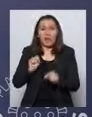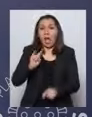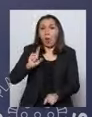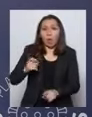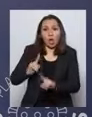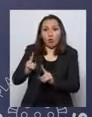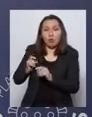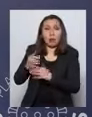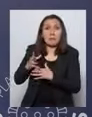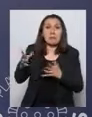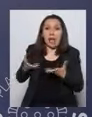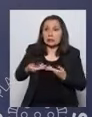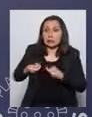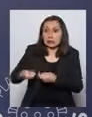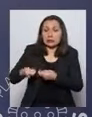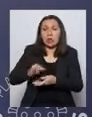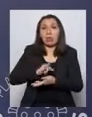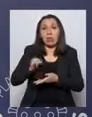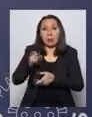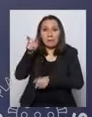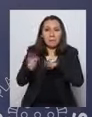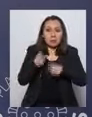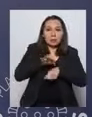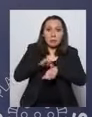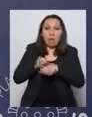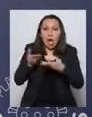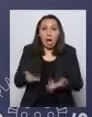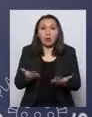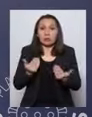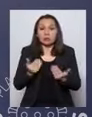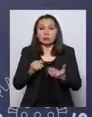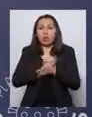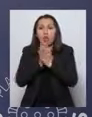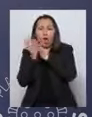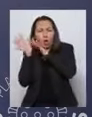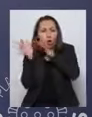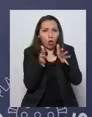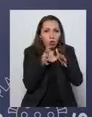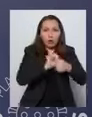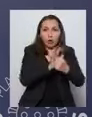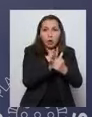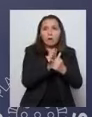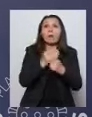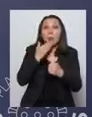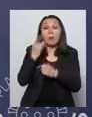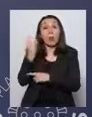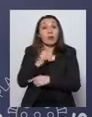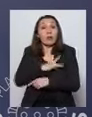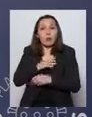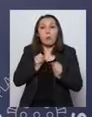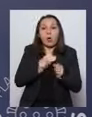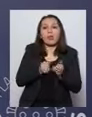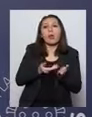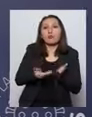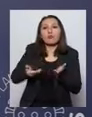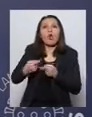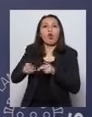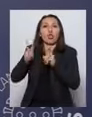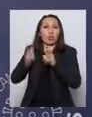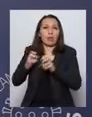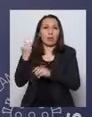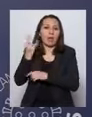con más recursos de especialistas que los que tenemos hoy día o que las universidades en chile pueden entregar